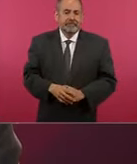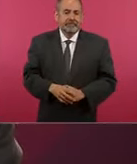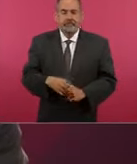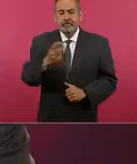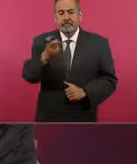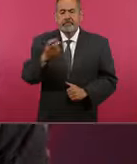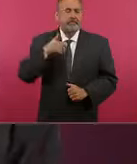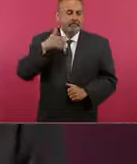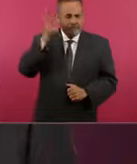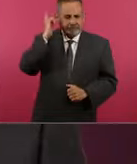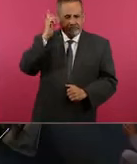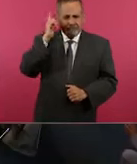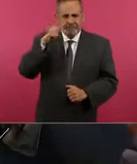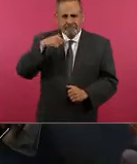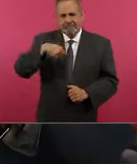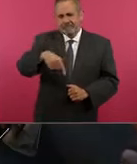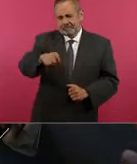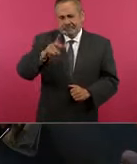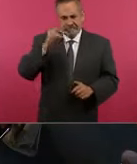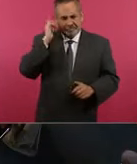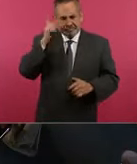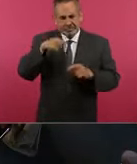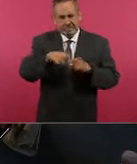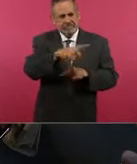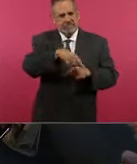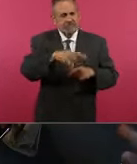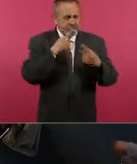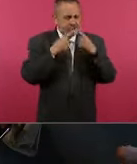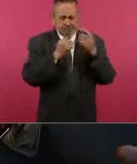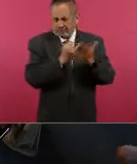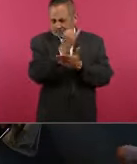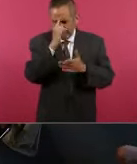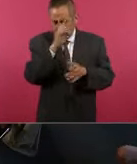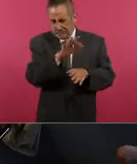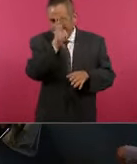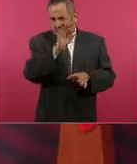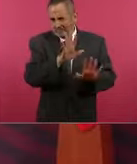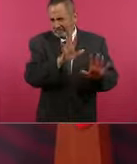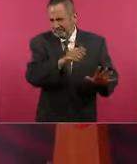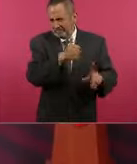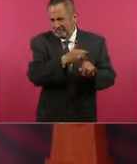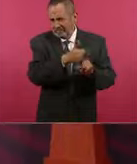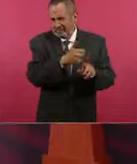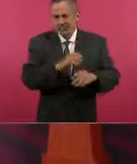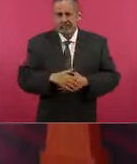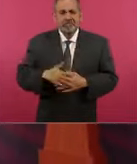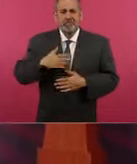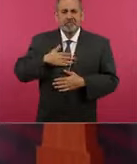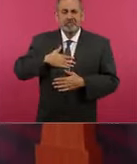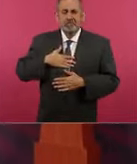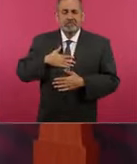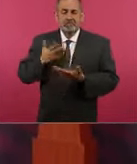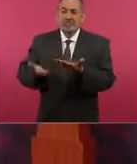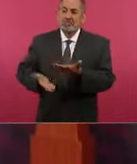Entonces, ojalá y que ellos mismos Yo no voy a